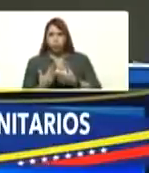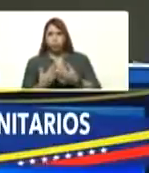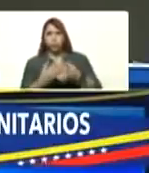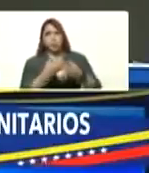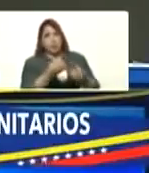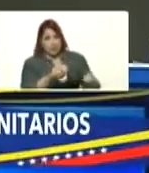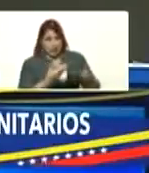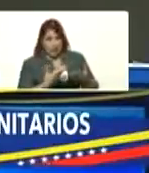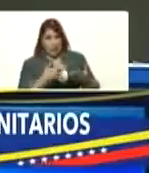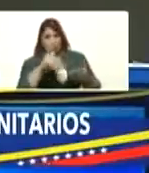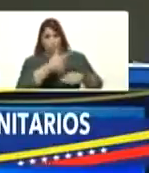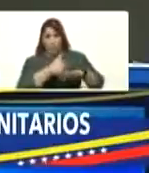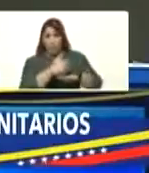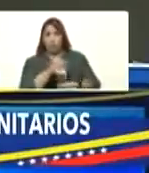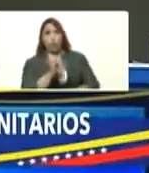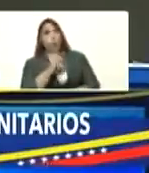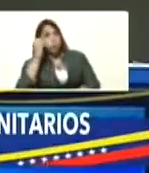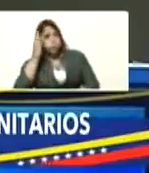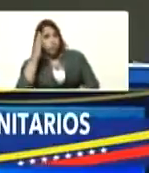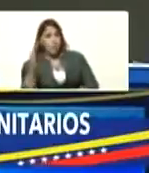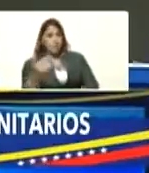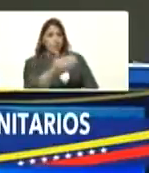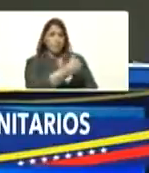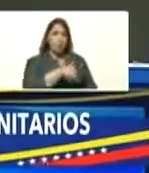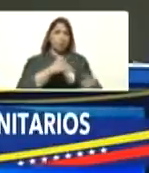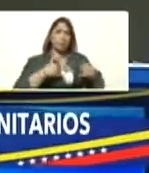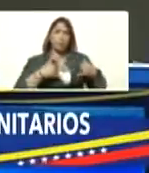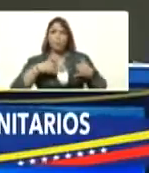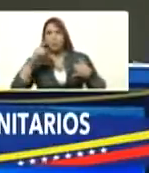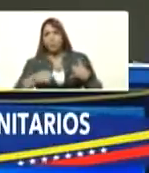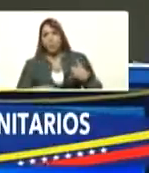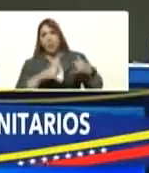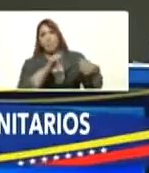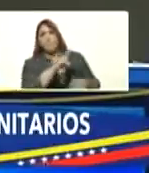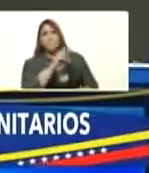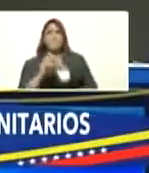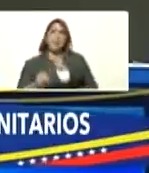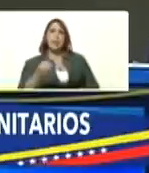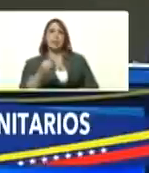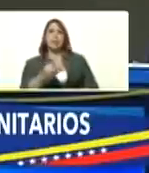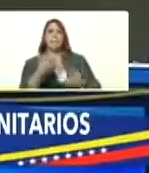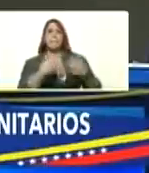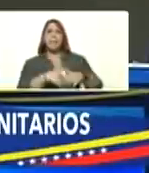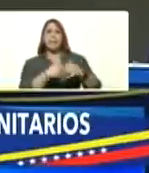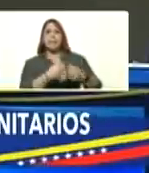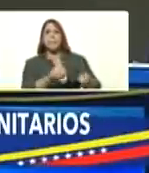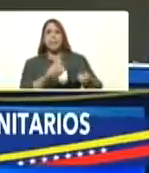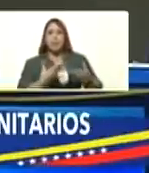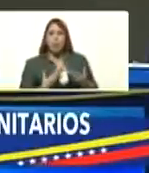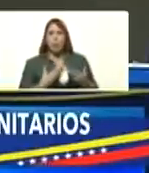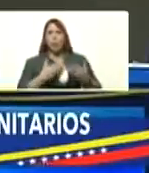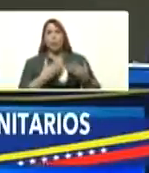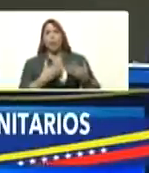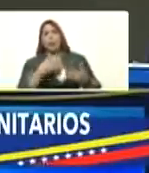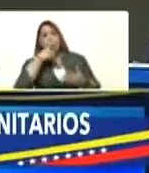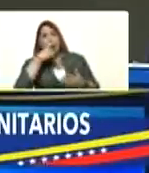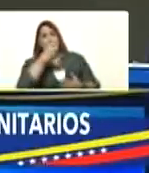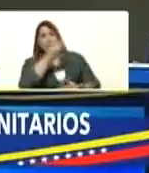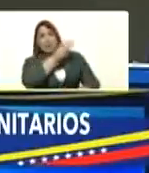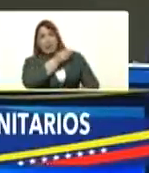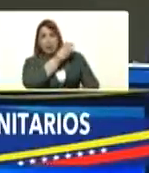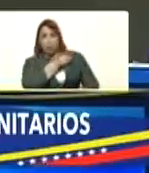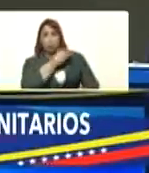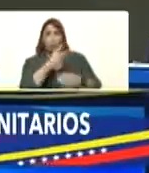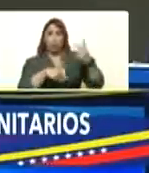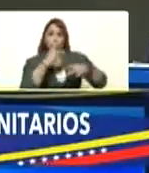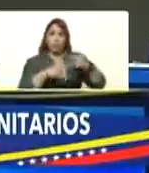usted me envíe o por las capacidades de recaudación propia, por las 20 empresas que me dejó Carneiro productiva o los tasas que cobramos nosotros, entre